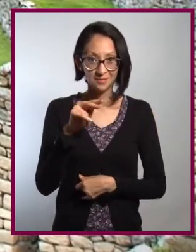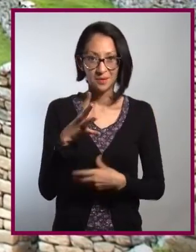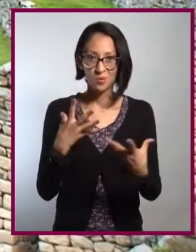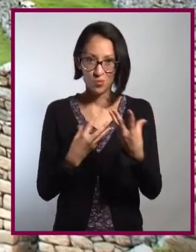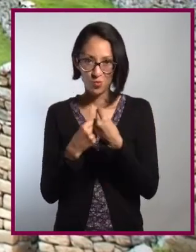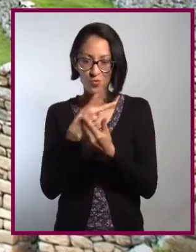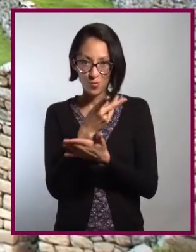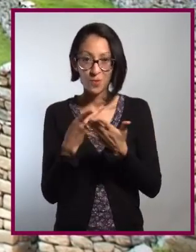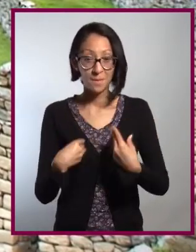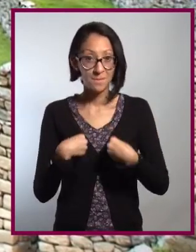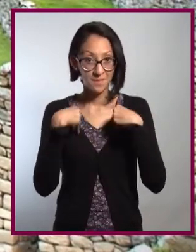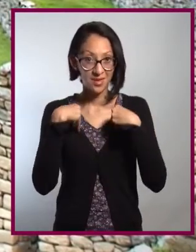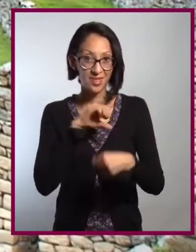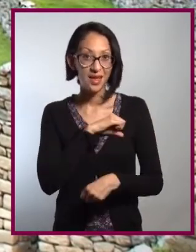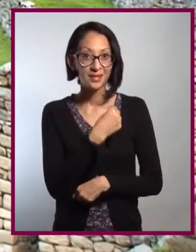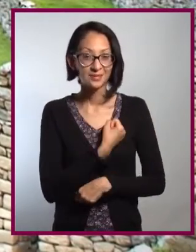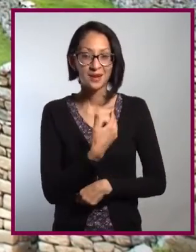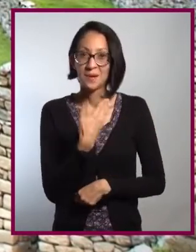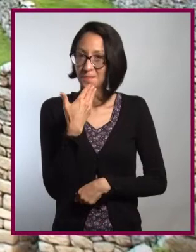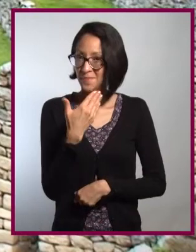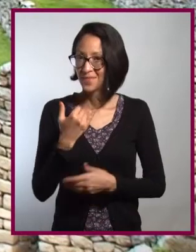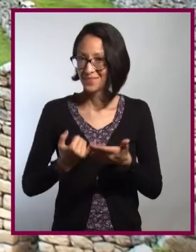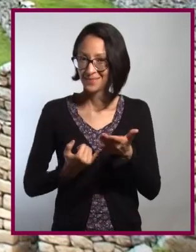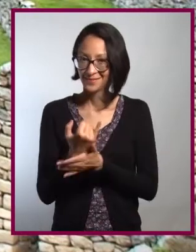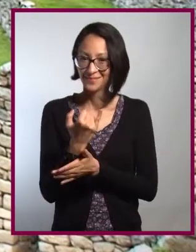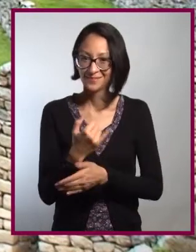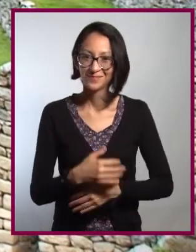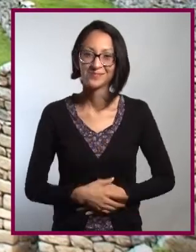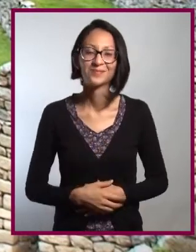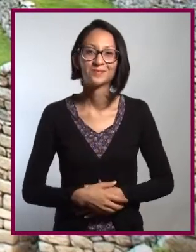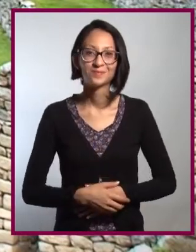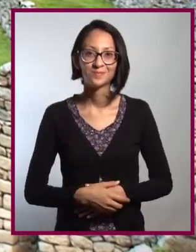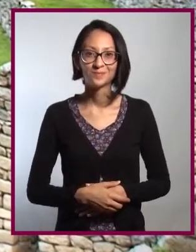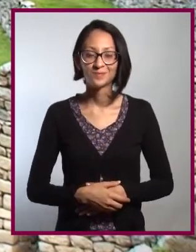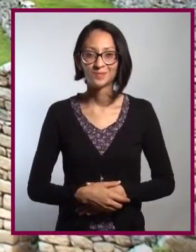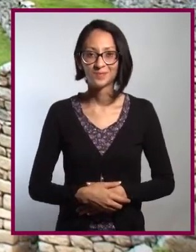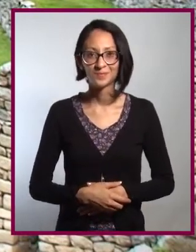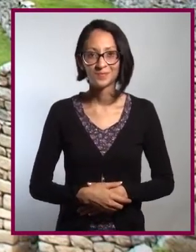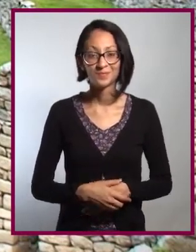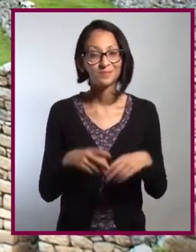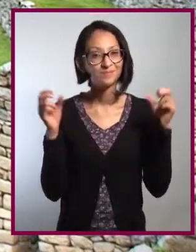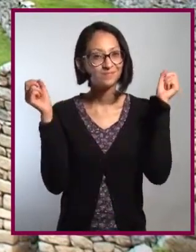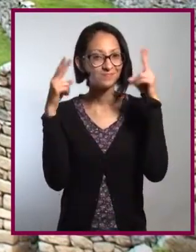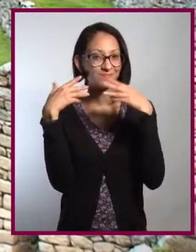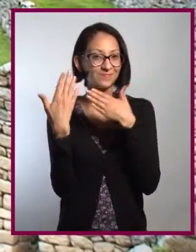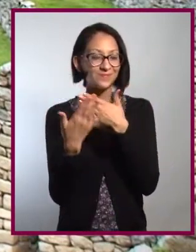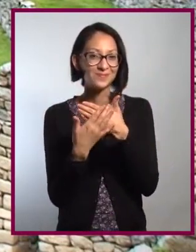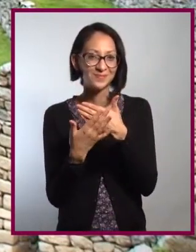Vida saludable, una buena decisión. Hasta la próxima.